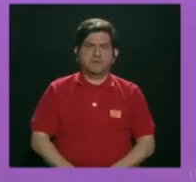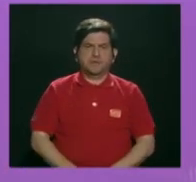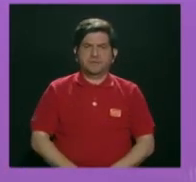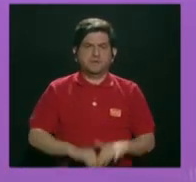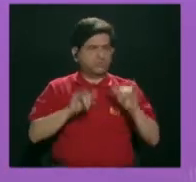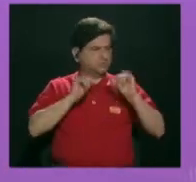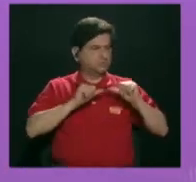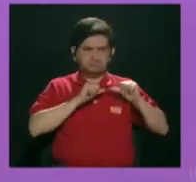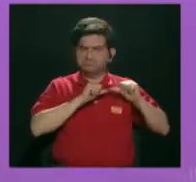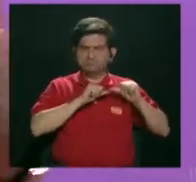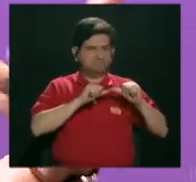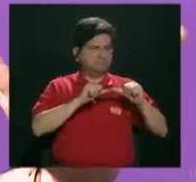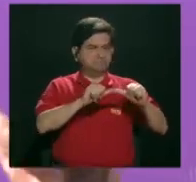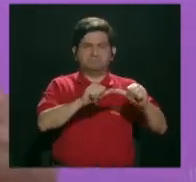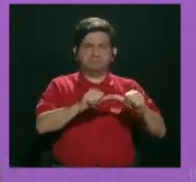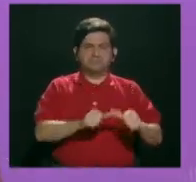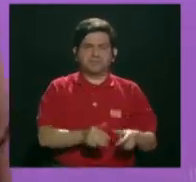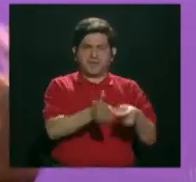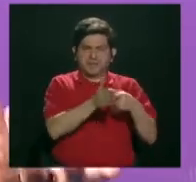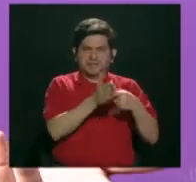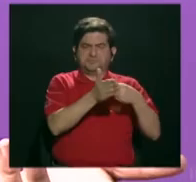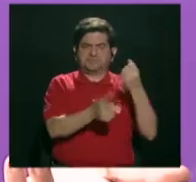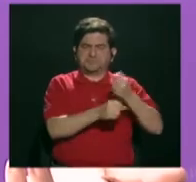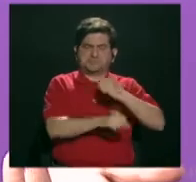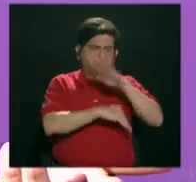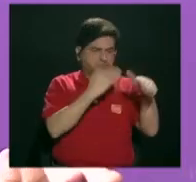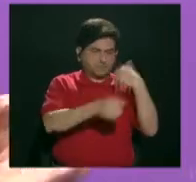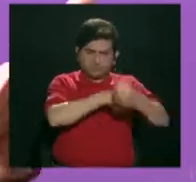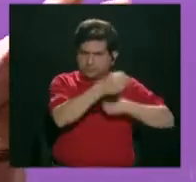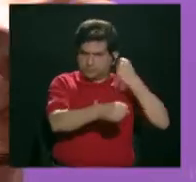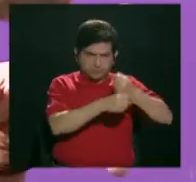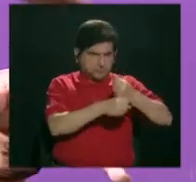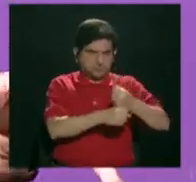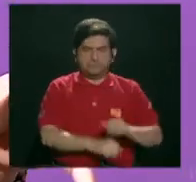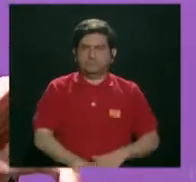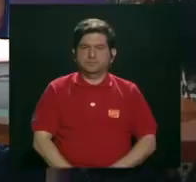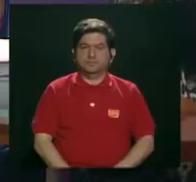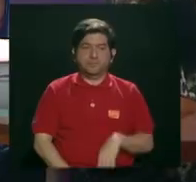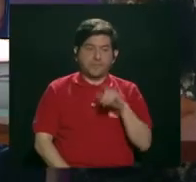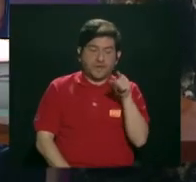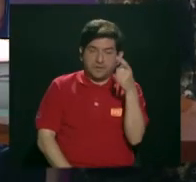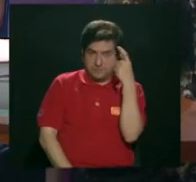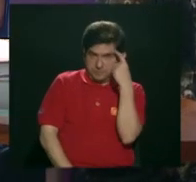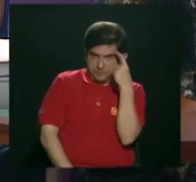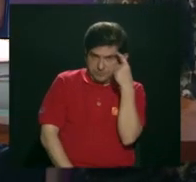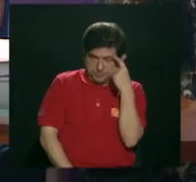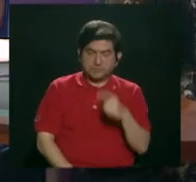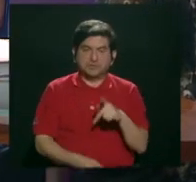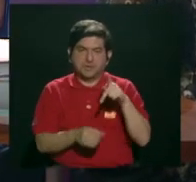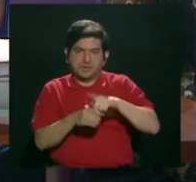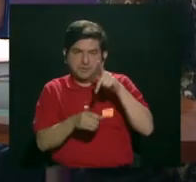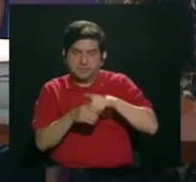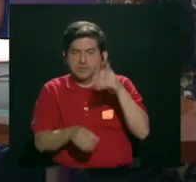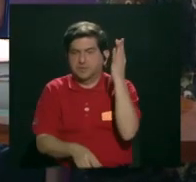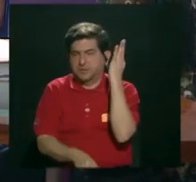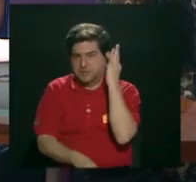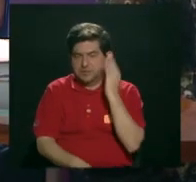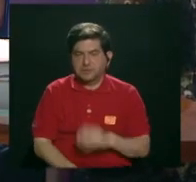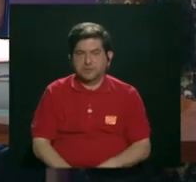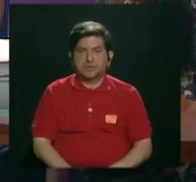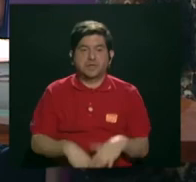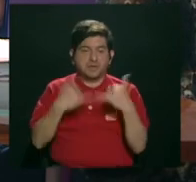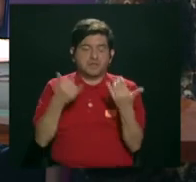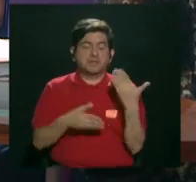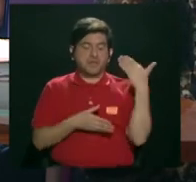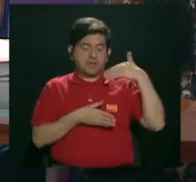mantiene esa demanda de trabajo todo el año. Eso en términos, digamos, de la participación de las mujeres